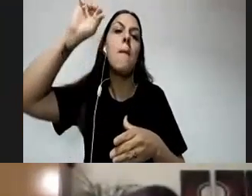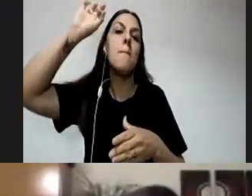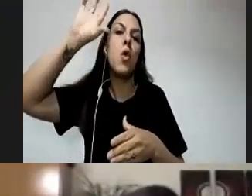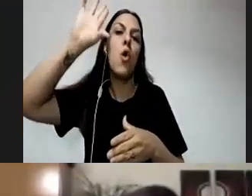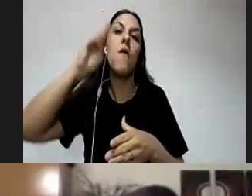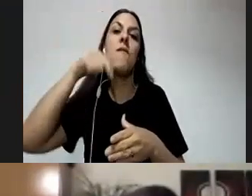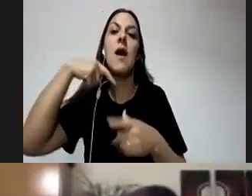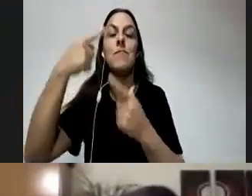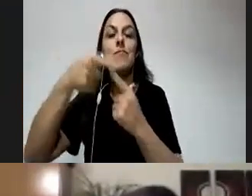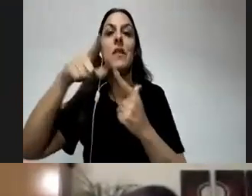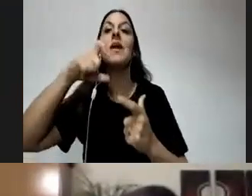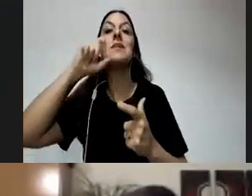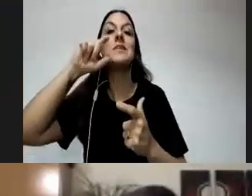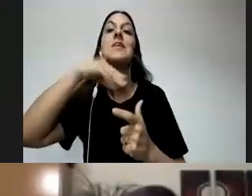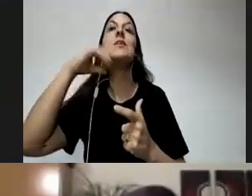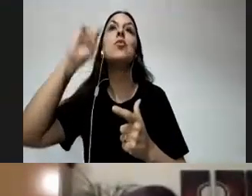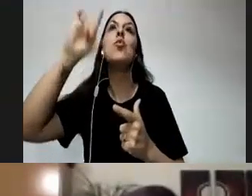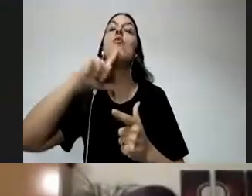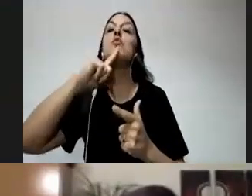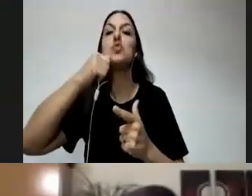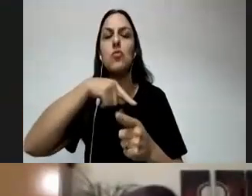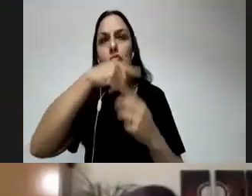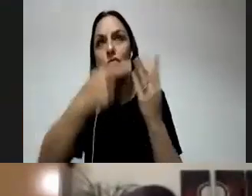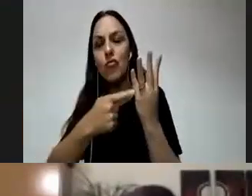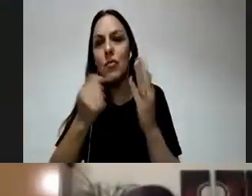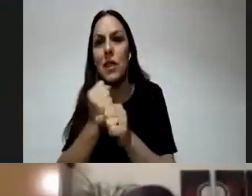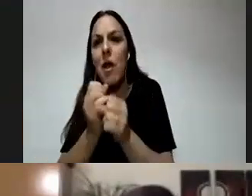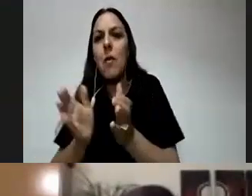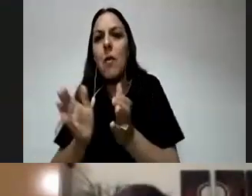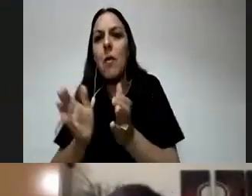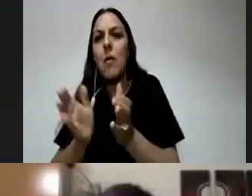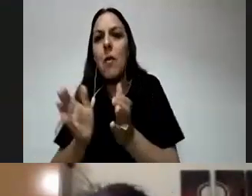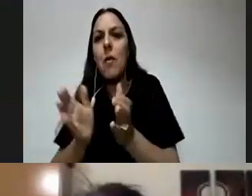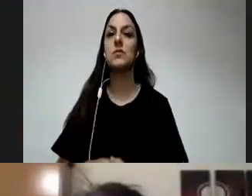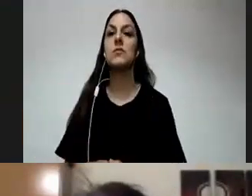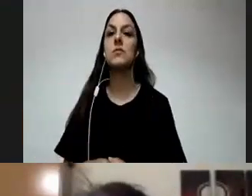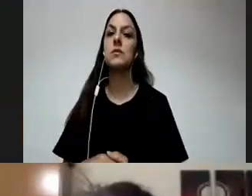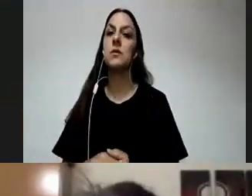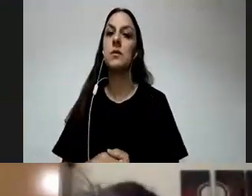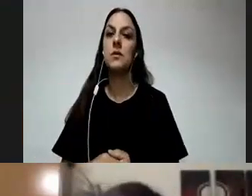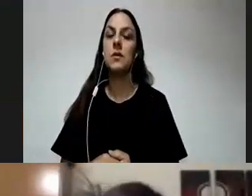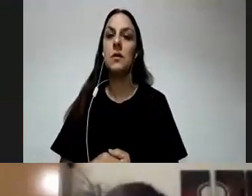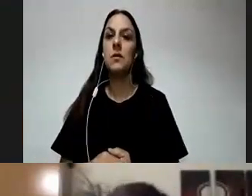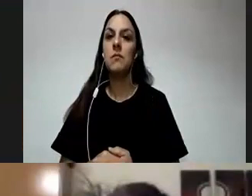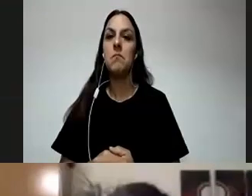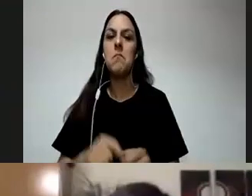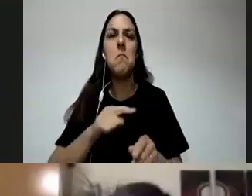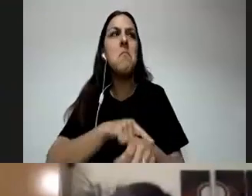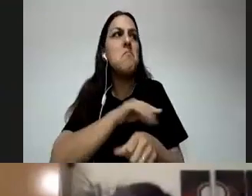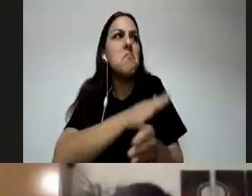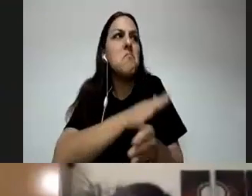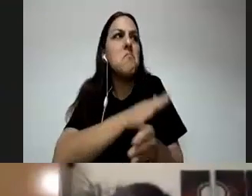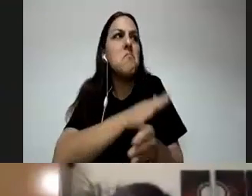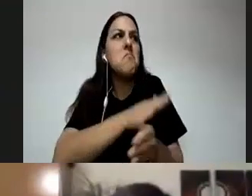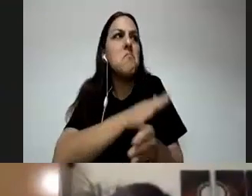siempre es un gusto compartir la temática y la verdad que a través del tiempo uno va escuchando y hemos ido por